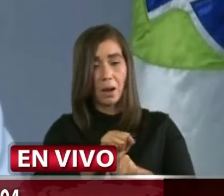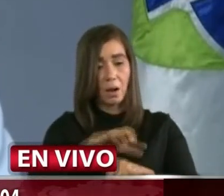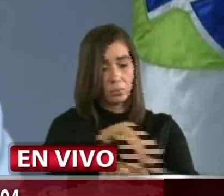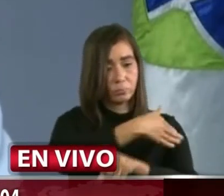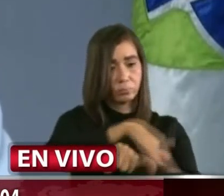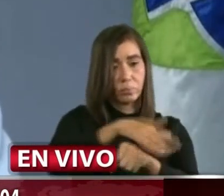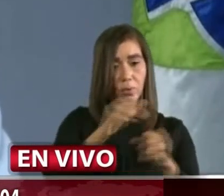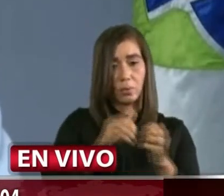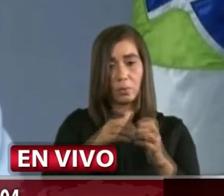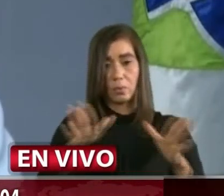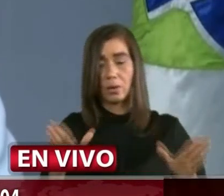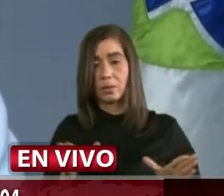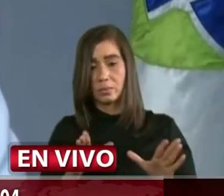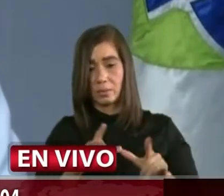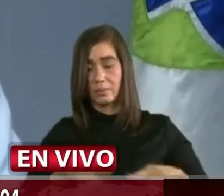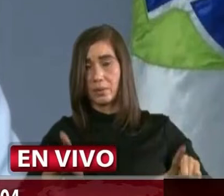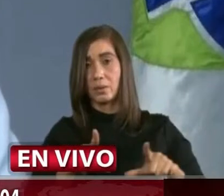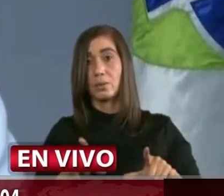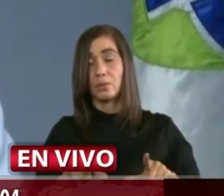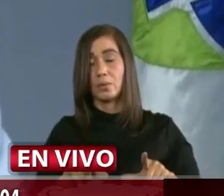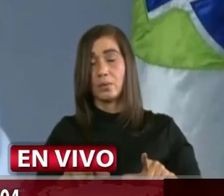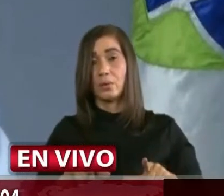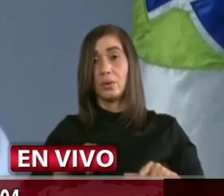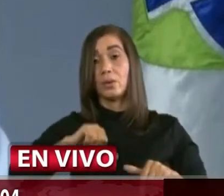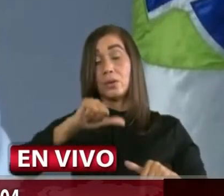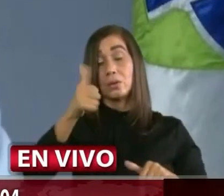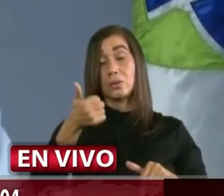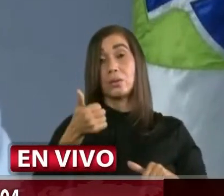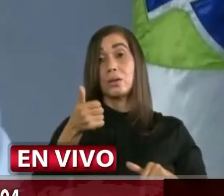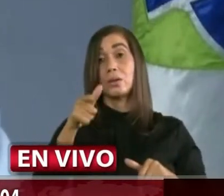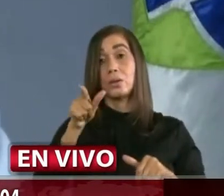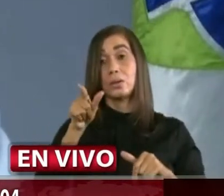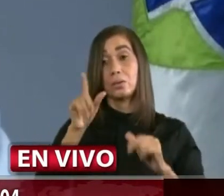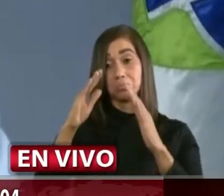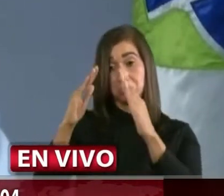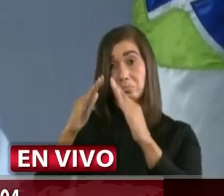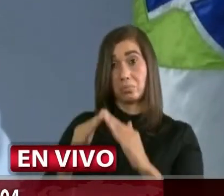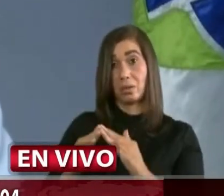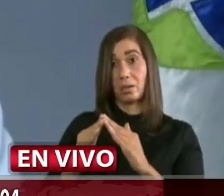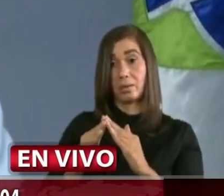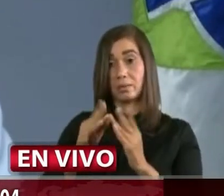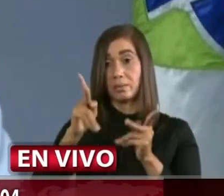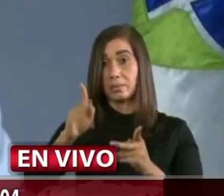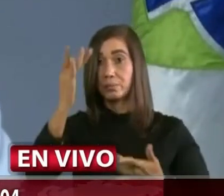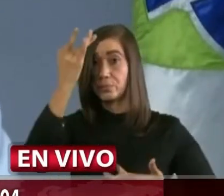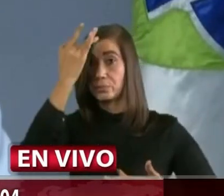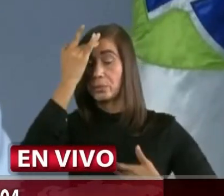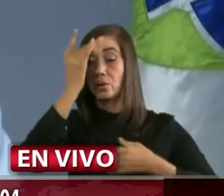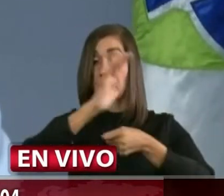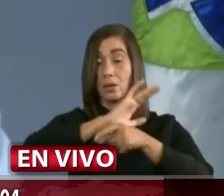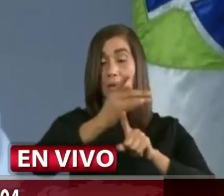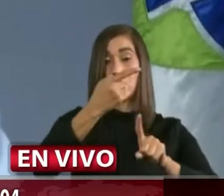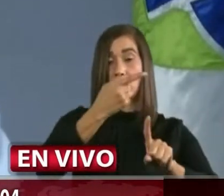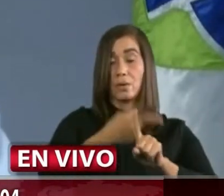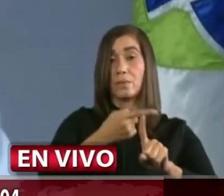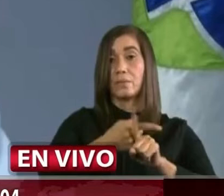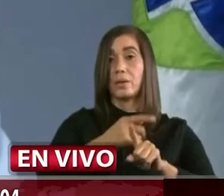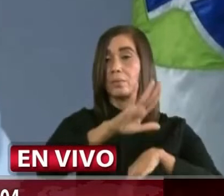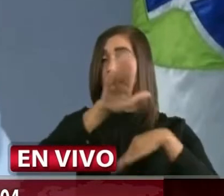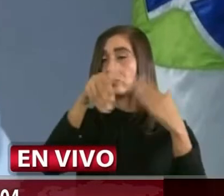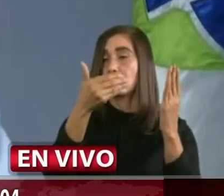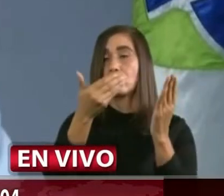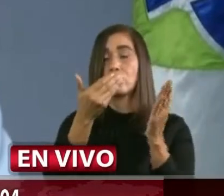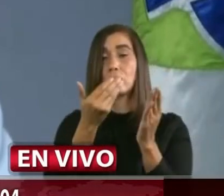espacios públicos y en los casos de confinamiento domiciliario, todas aquellas personas